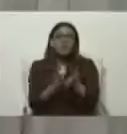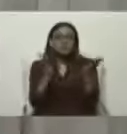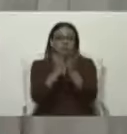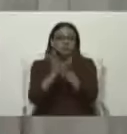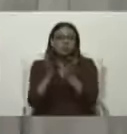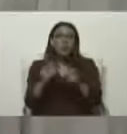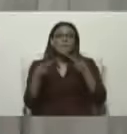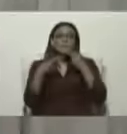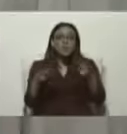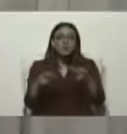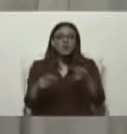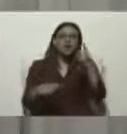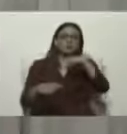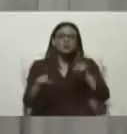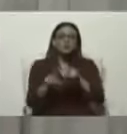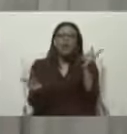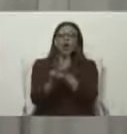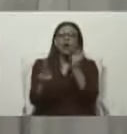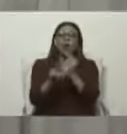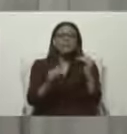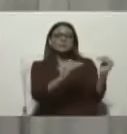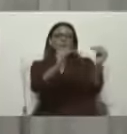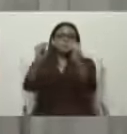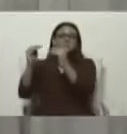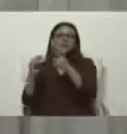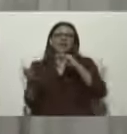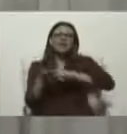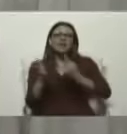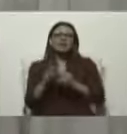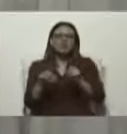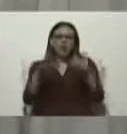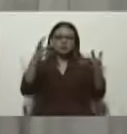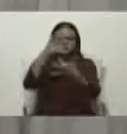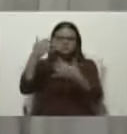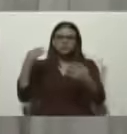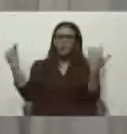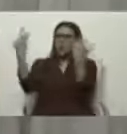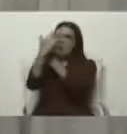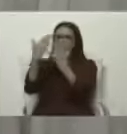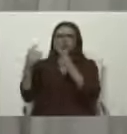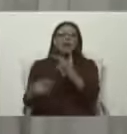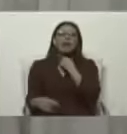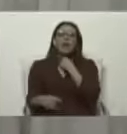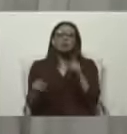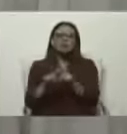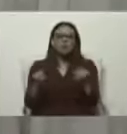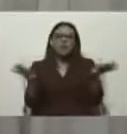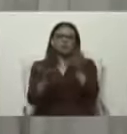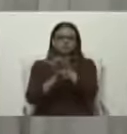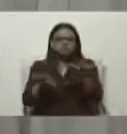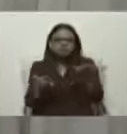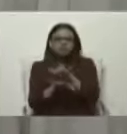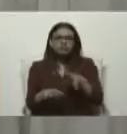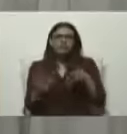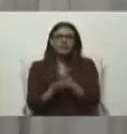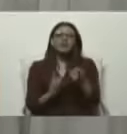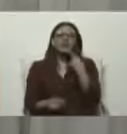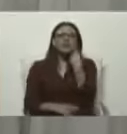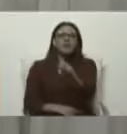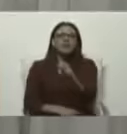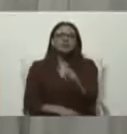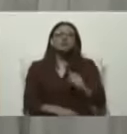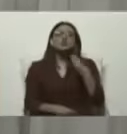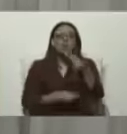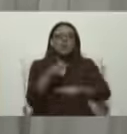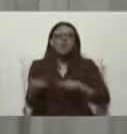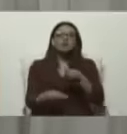excelencia. Esta es ese tipo de galimatías que les encanta poner a los liberales, sencillamente para decir: te voy a poner